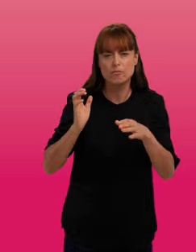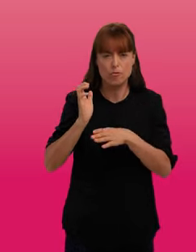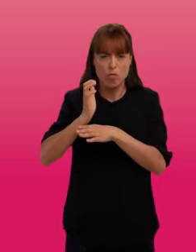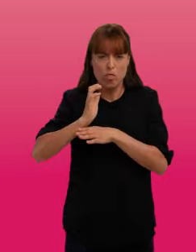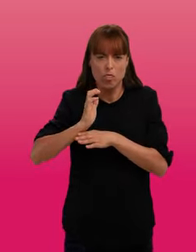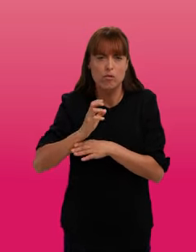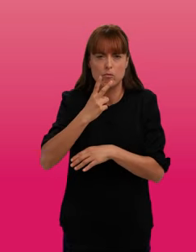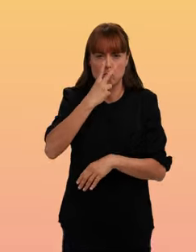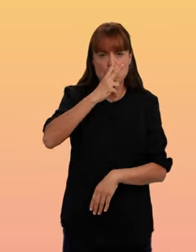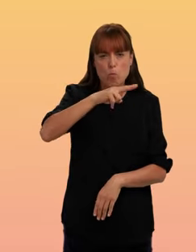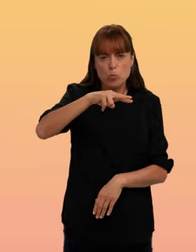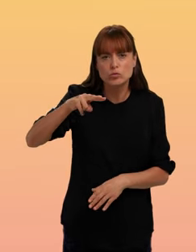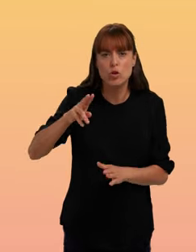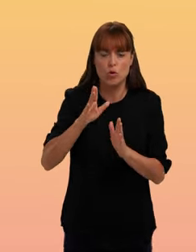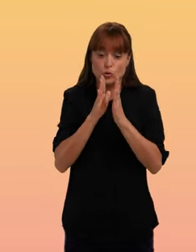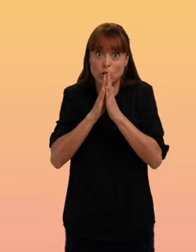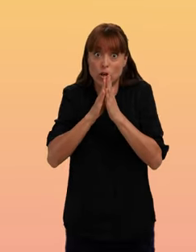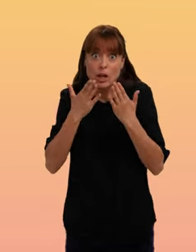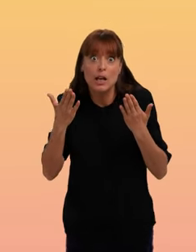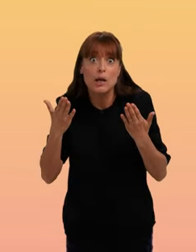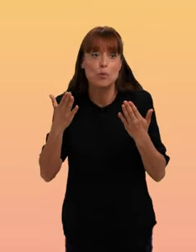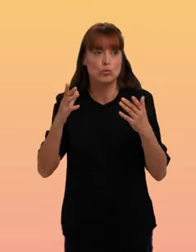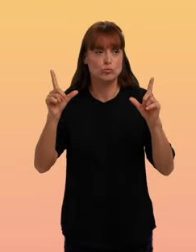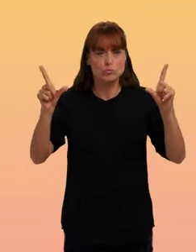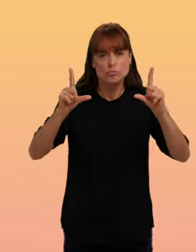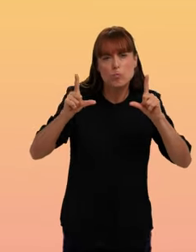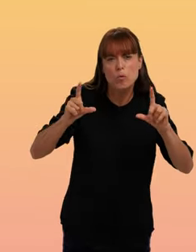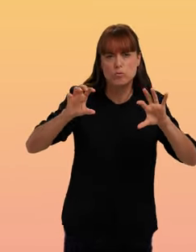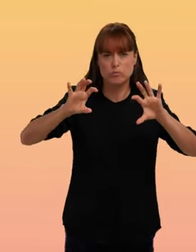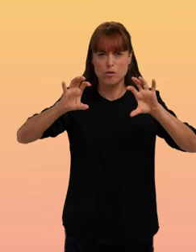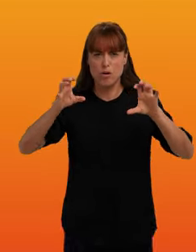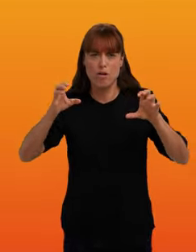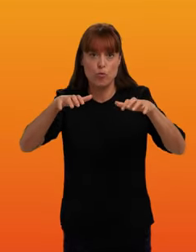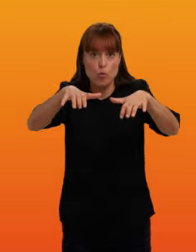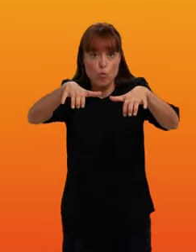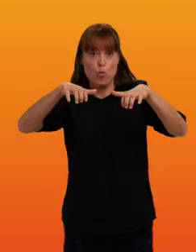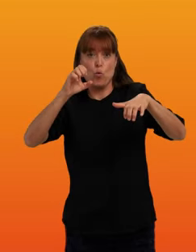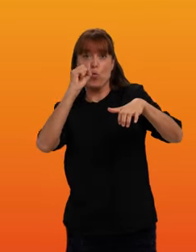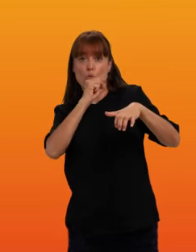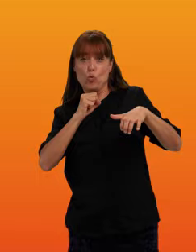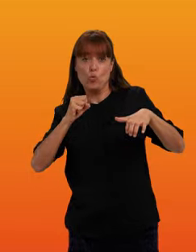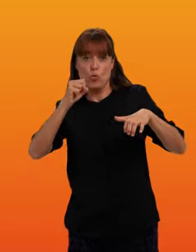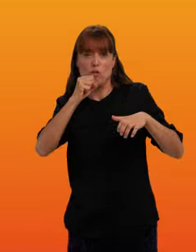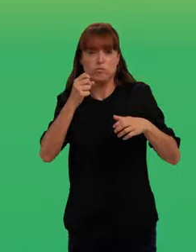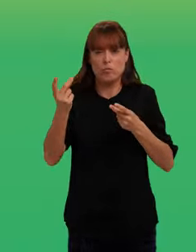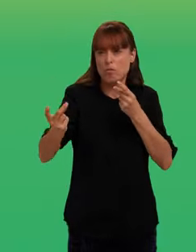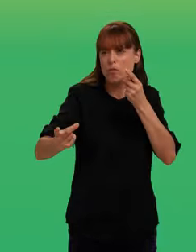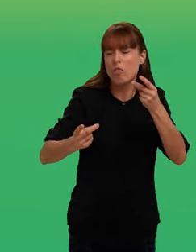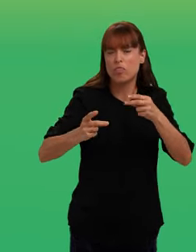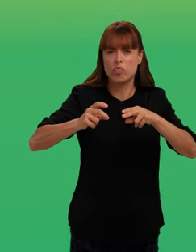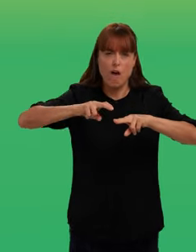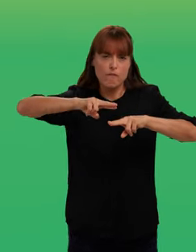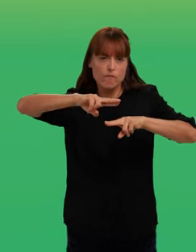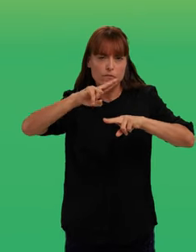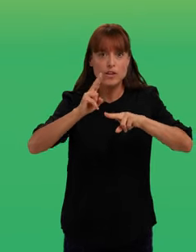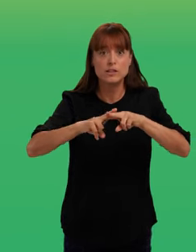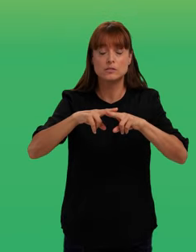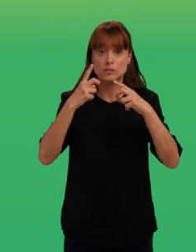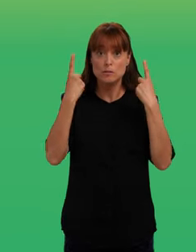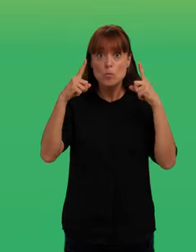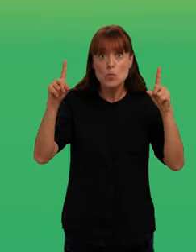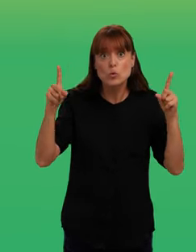comunicación conciertos danza festivales música películas y series en línea videos ojos